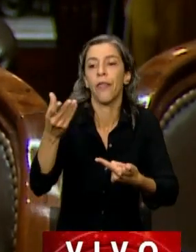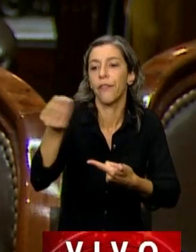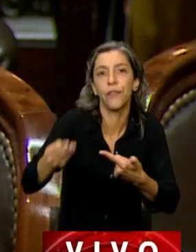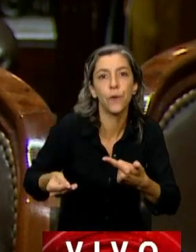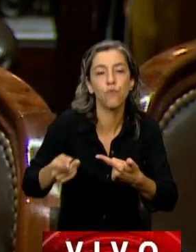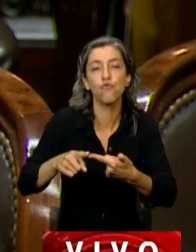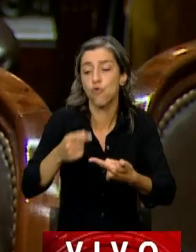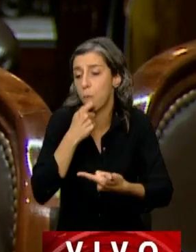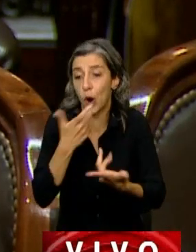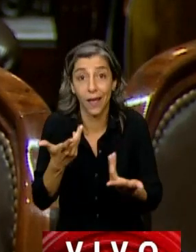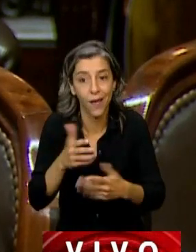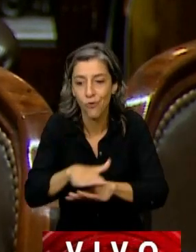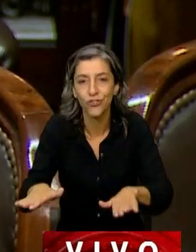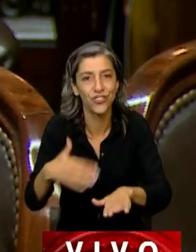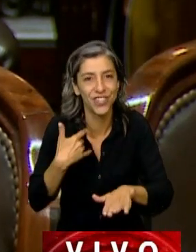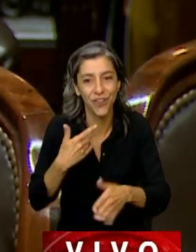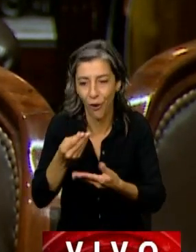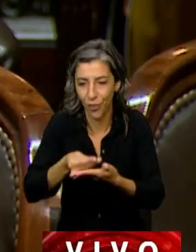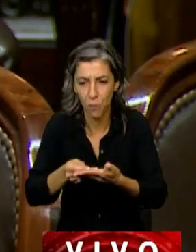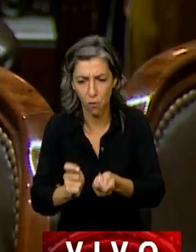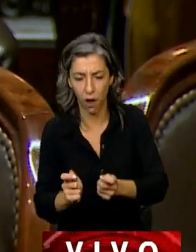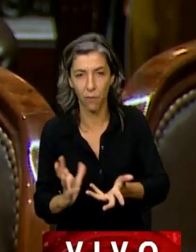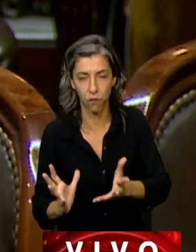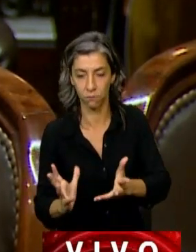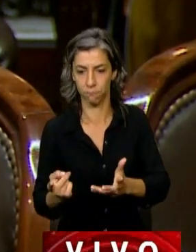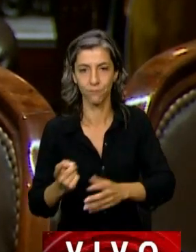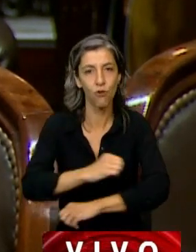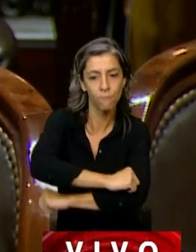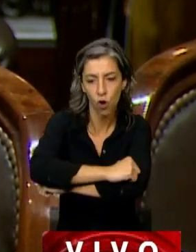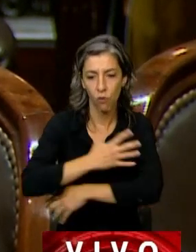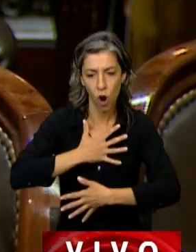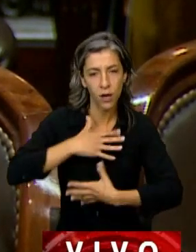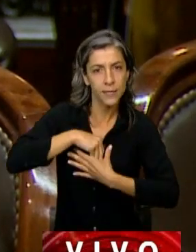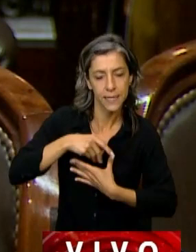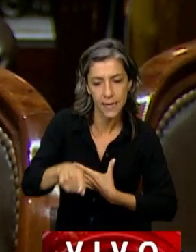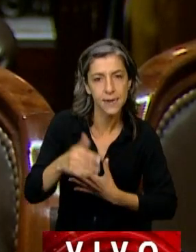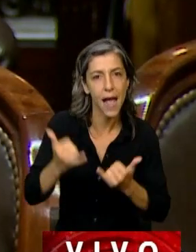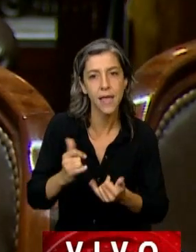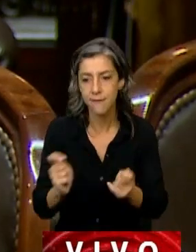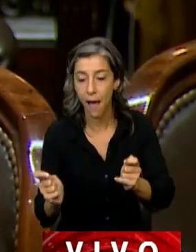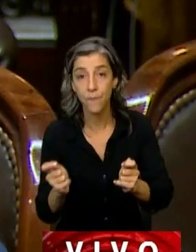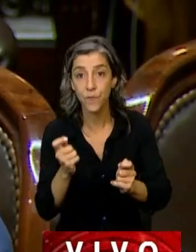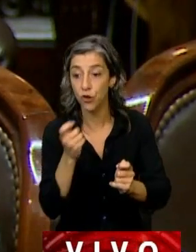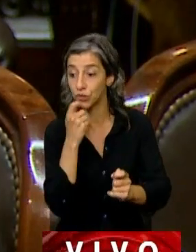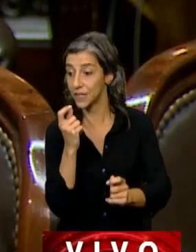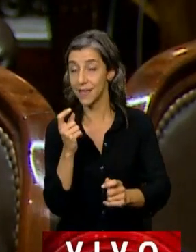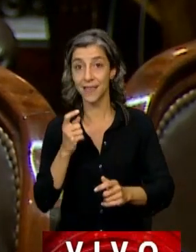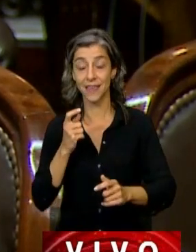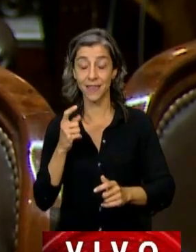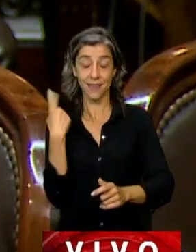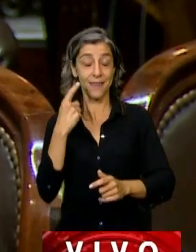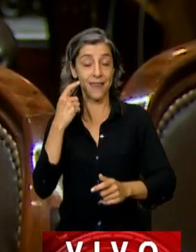que hace un niño que cambian, pensemos en el cambio de actitudes. Todo esto nos puede ayudar si capacitamos